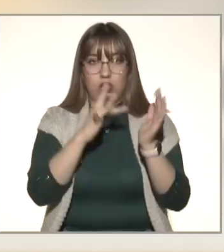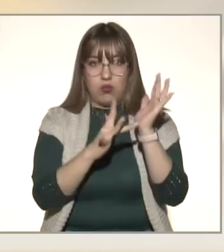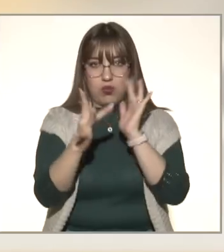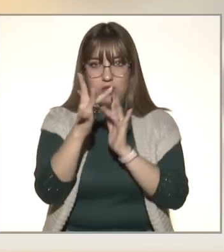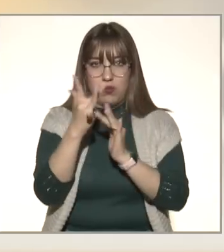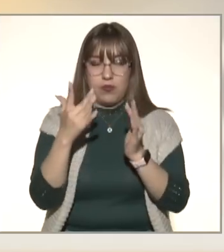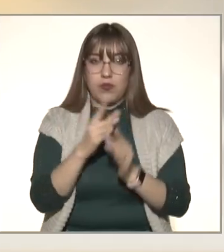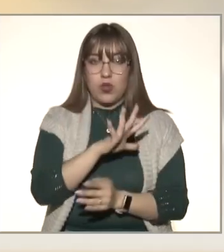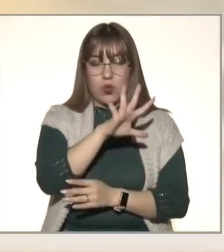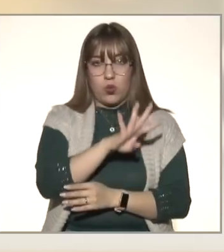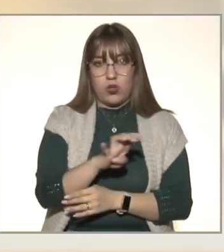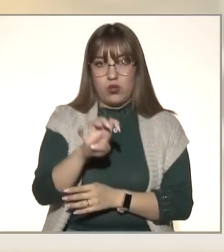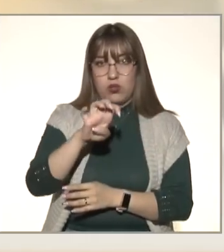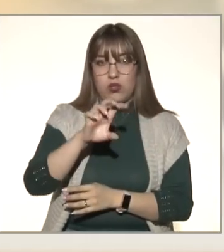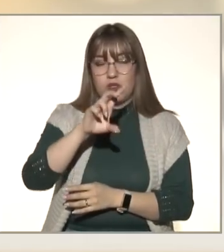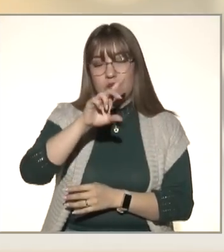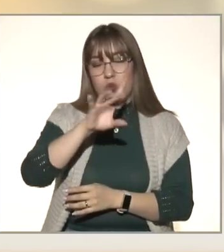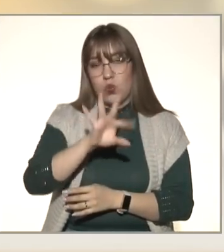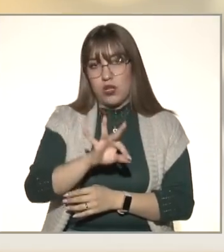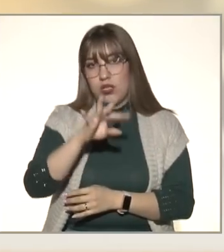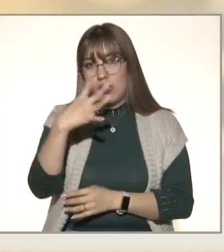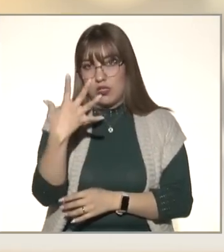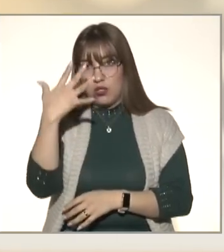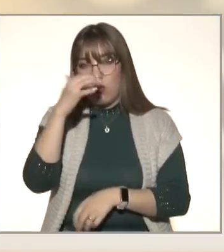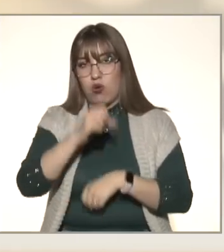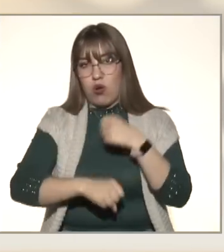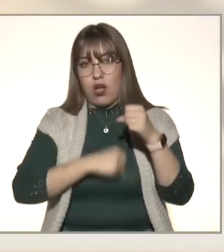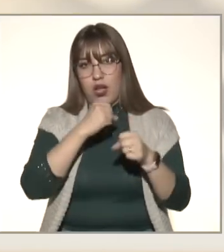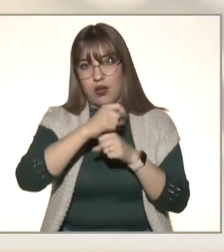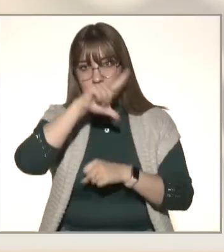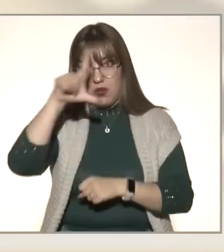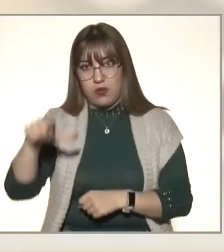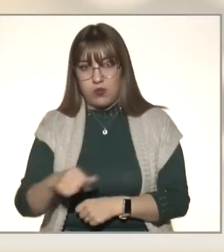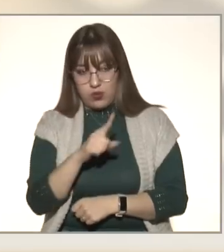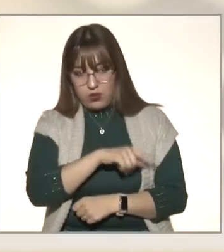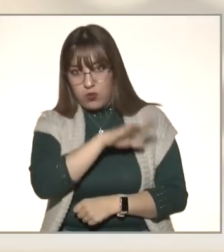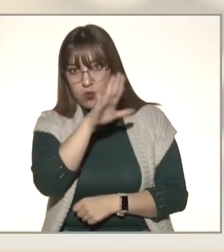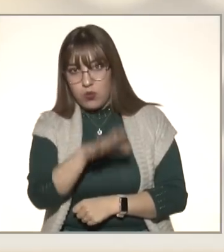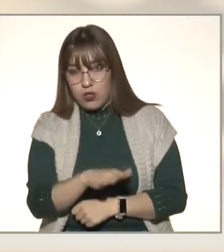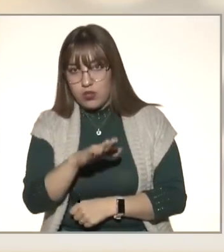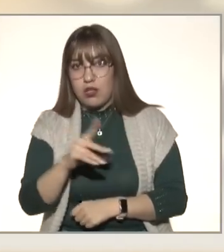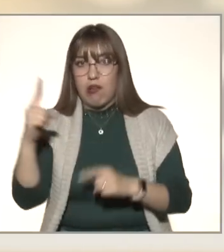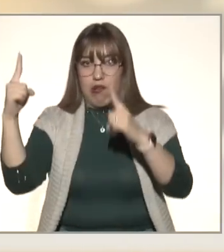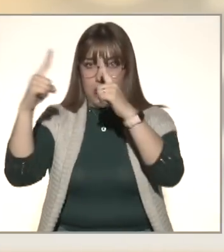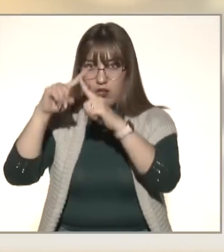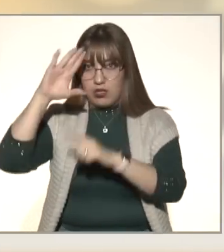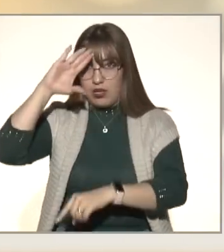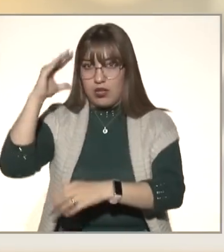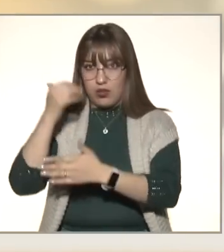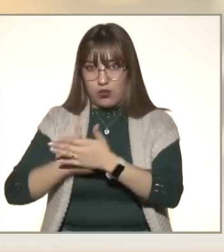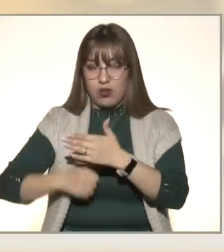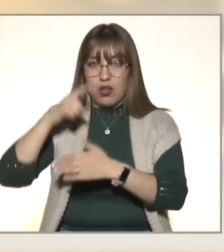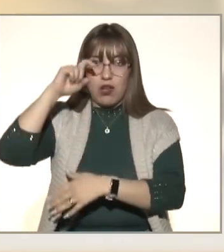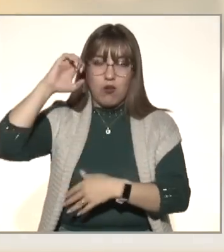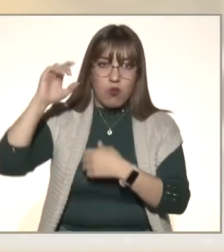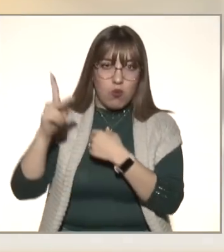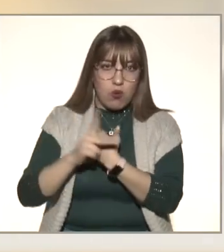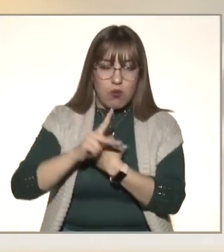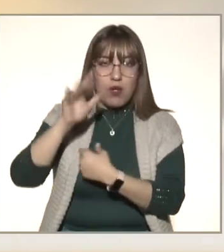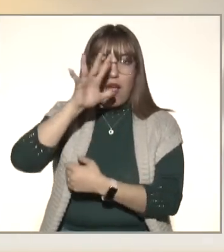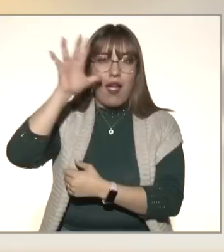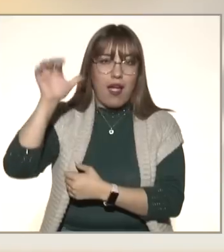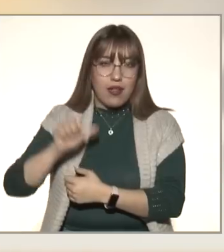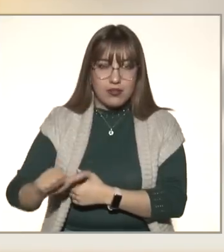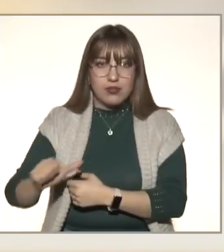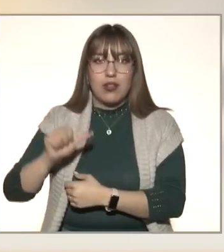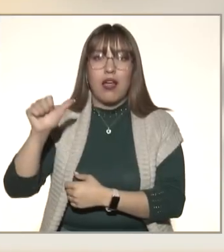345 años después de su muerte. La Iglesia Católica, los pueblos mediterráneos de Europa, Asia y África,